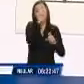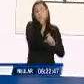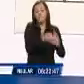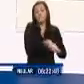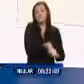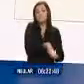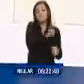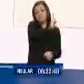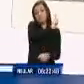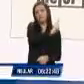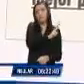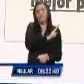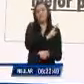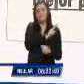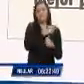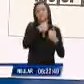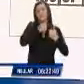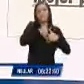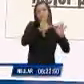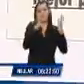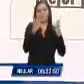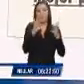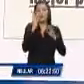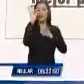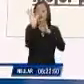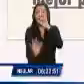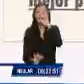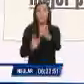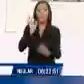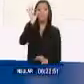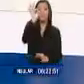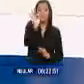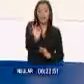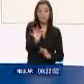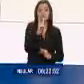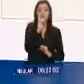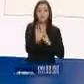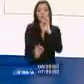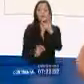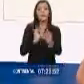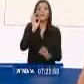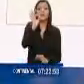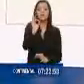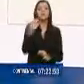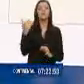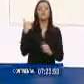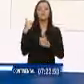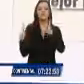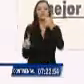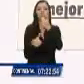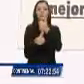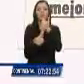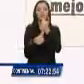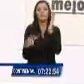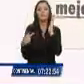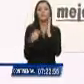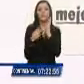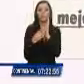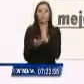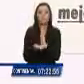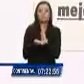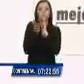consejero principal, será reemplazado por él o la consejera suplente que hubiera obtenido el mejor puntaje en